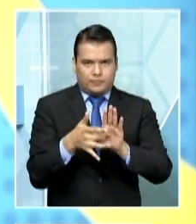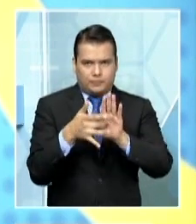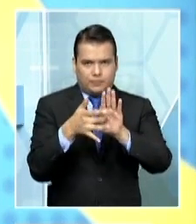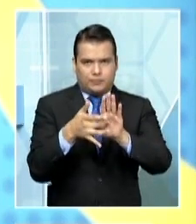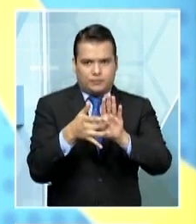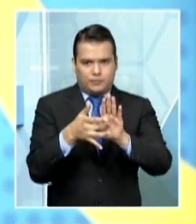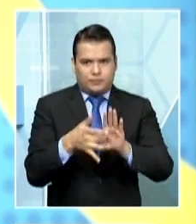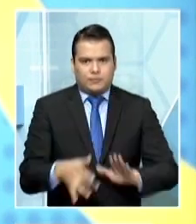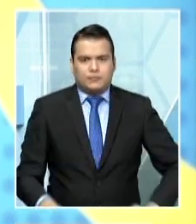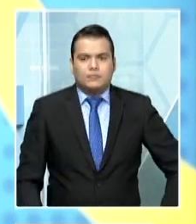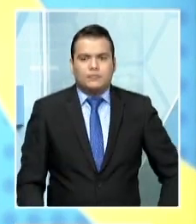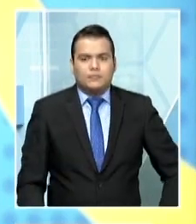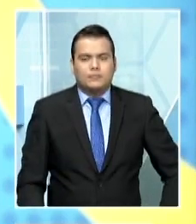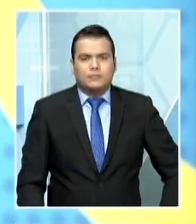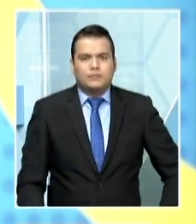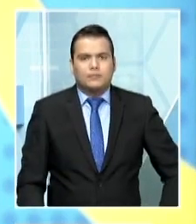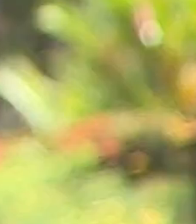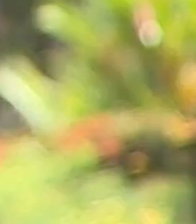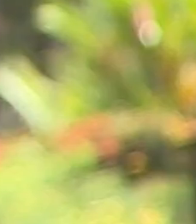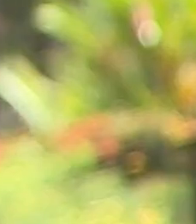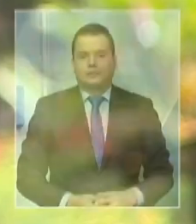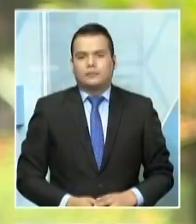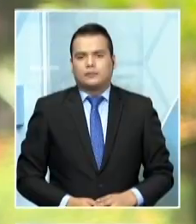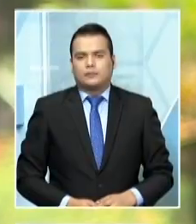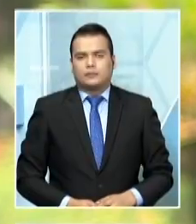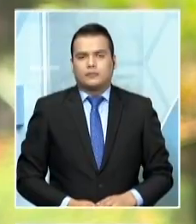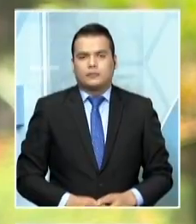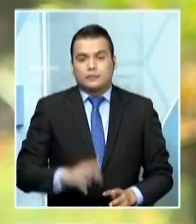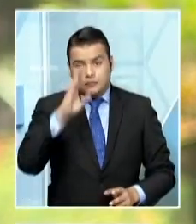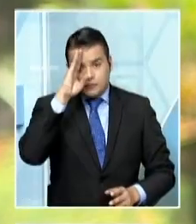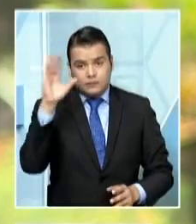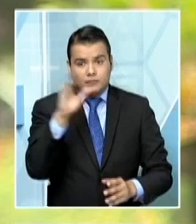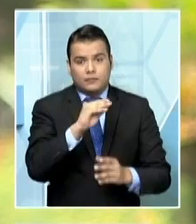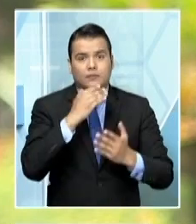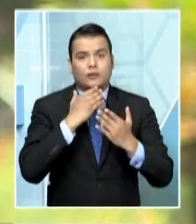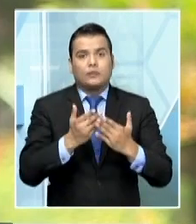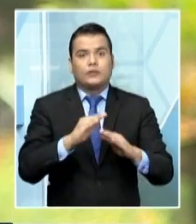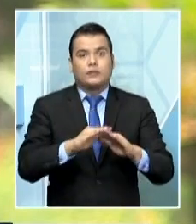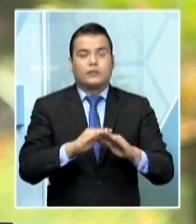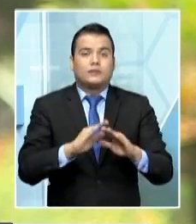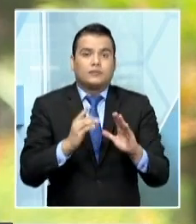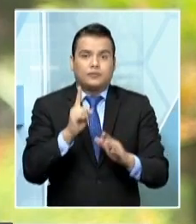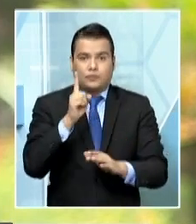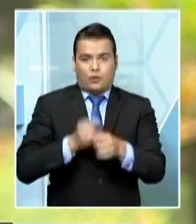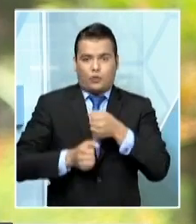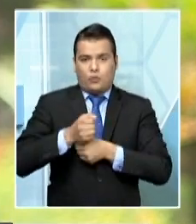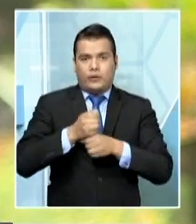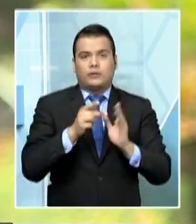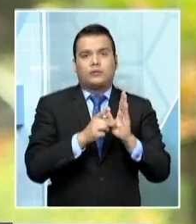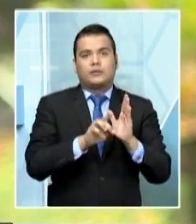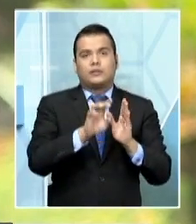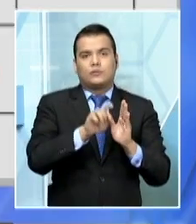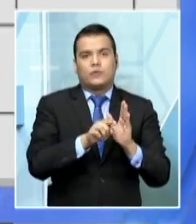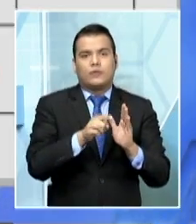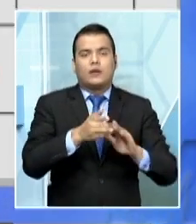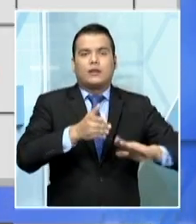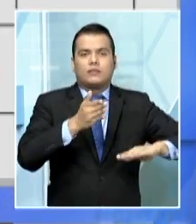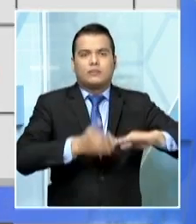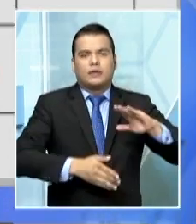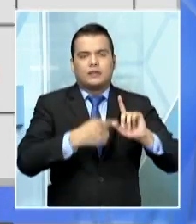la siguiente información. Adelante, Gerardo. Hola, ¿qué tal? Buenas tardes. Mientras el año pasado se presentaron hasta el 4 de